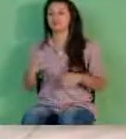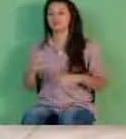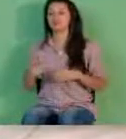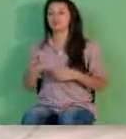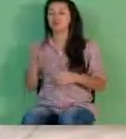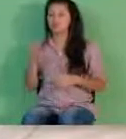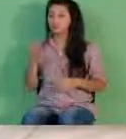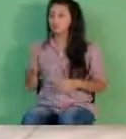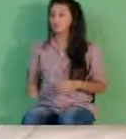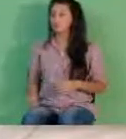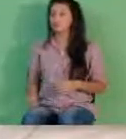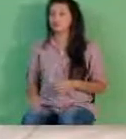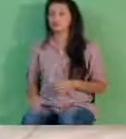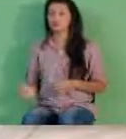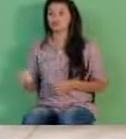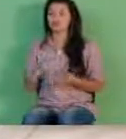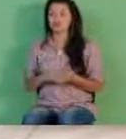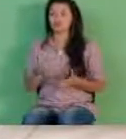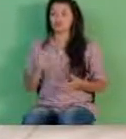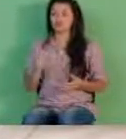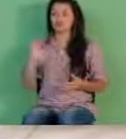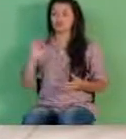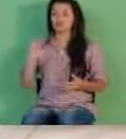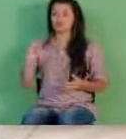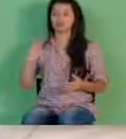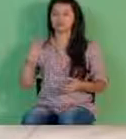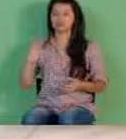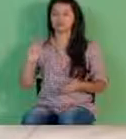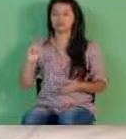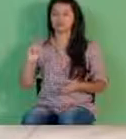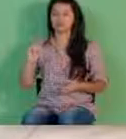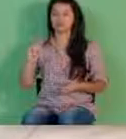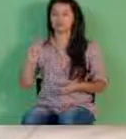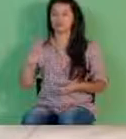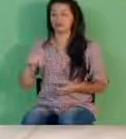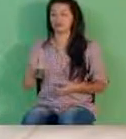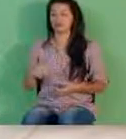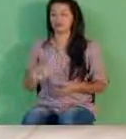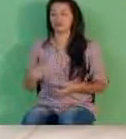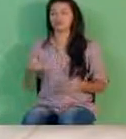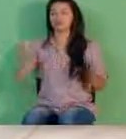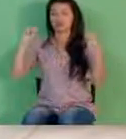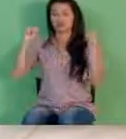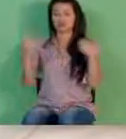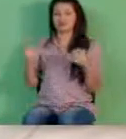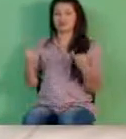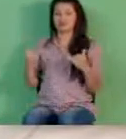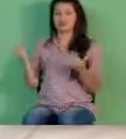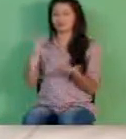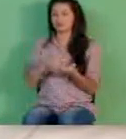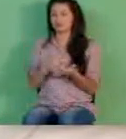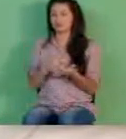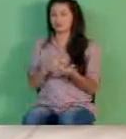de la atención no Javier tú tuviste la experiencia yo también la he tenido sí vamos a ir un breve de comerciales y ya